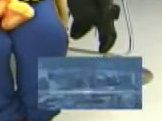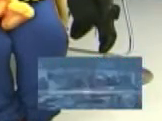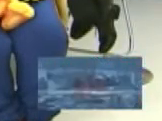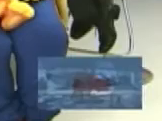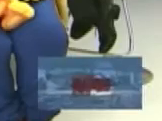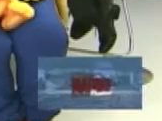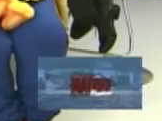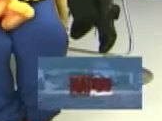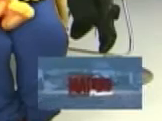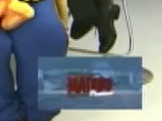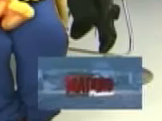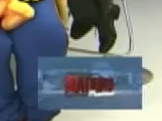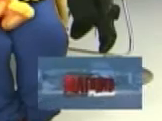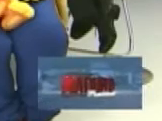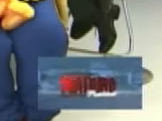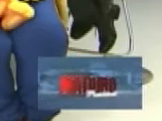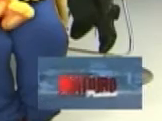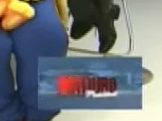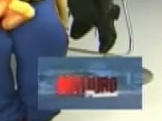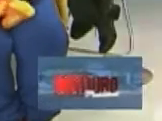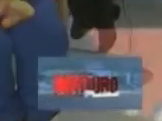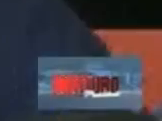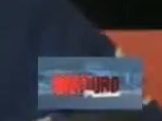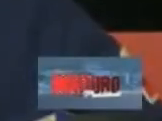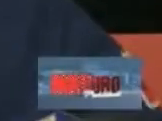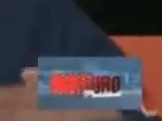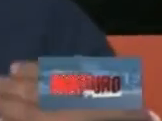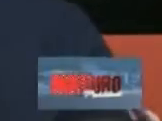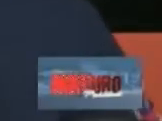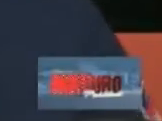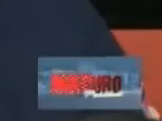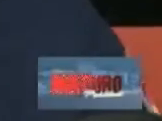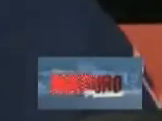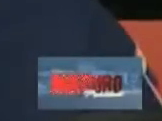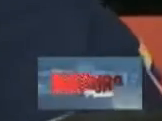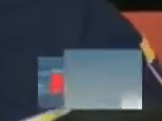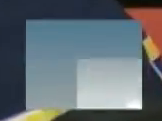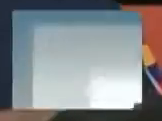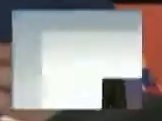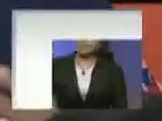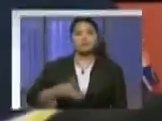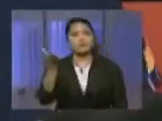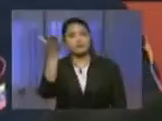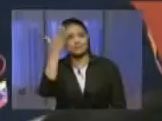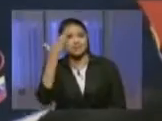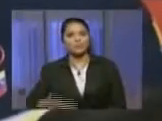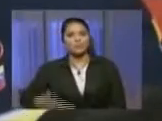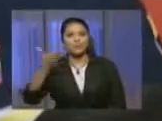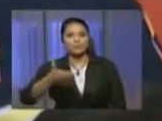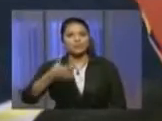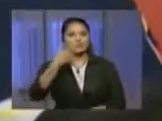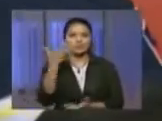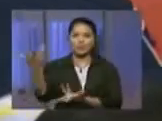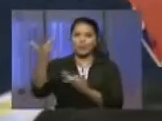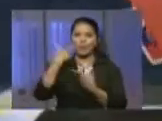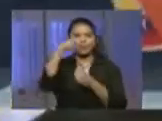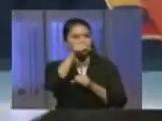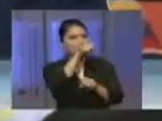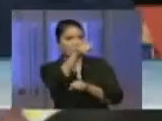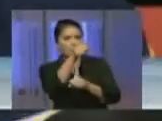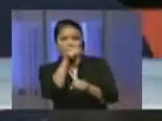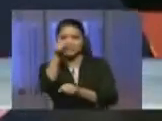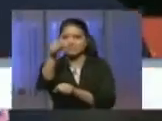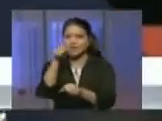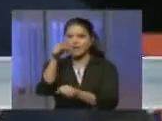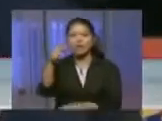orgullo contar con un presidente que además sabe Mucho de deporte que habla de la importancia de la planificación que nos da comentarios de boxeo que ha